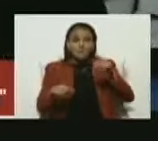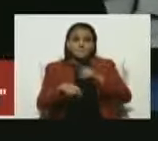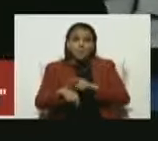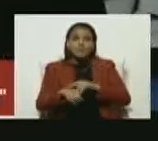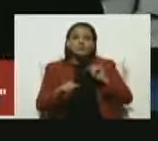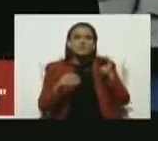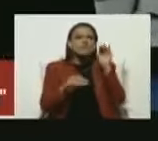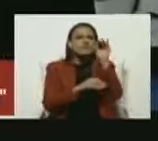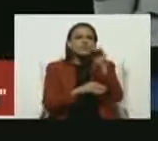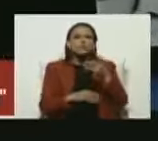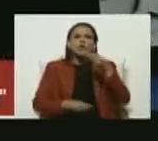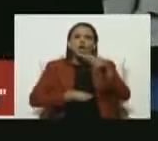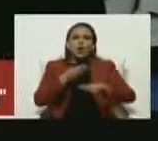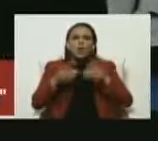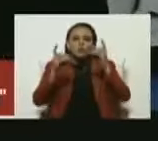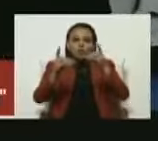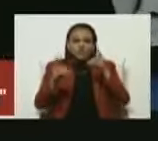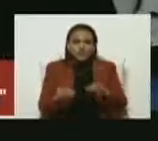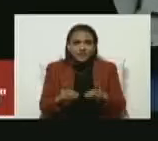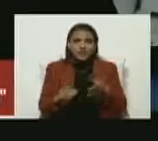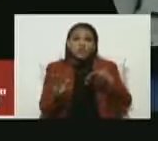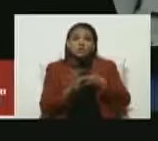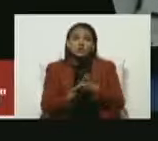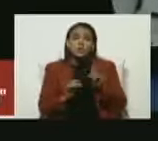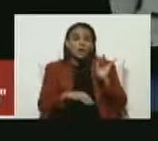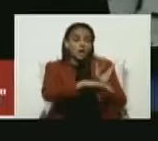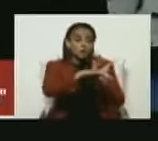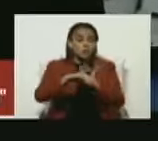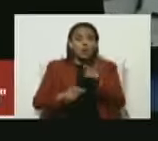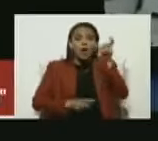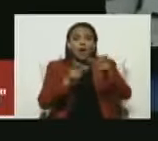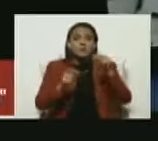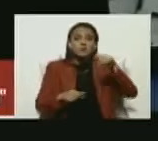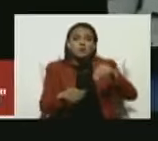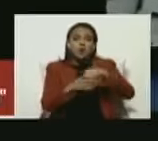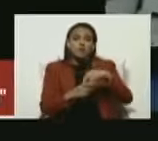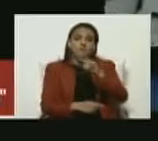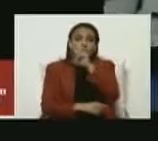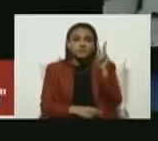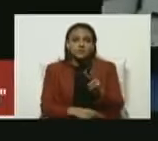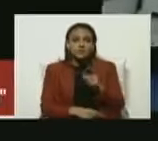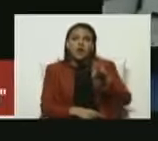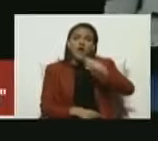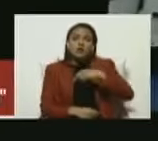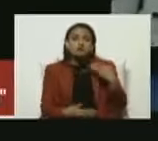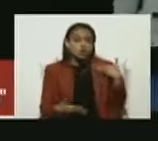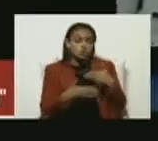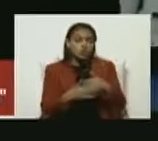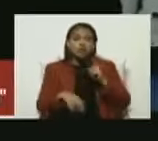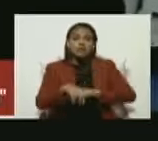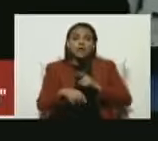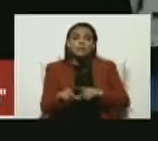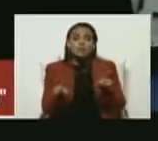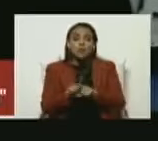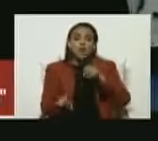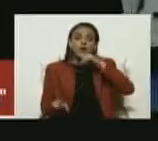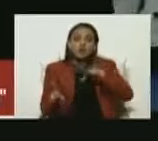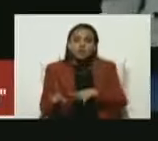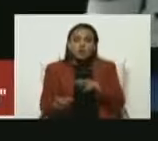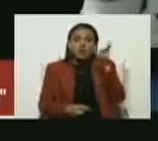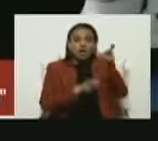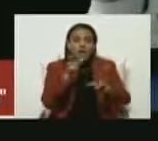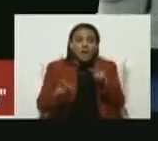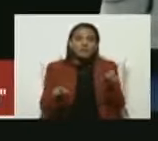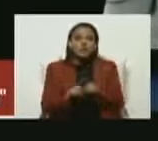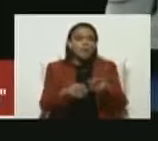las decisiones que tocan a los ciudadanos. Venimos de un tiempo histórico en el que hombres comunes y corrientes,